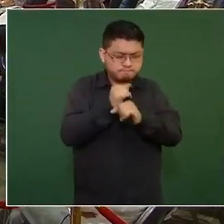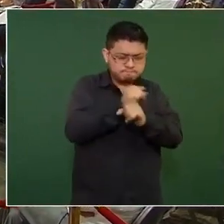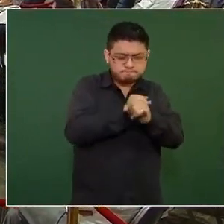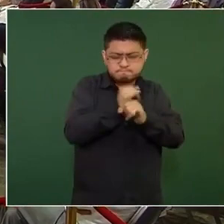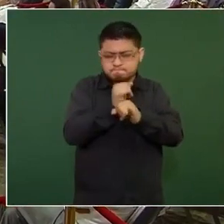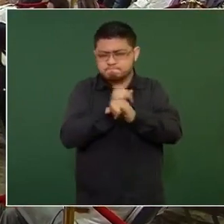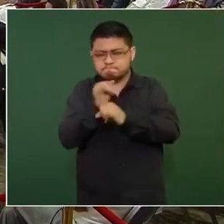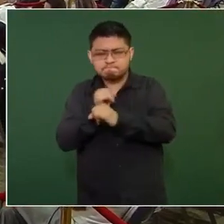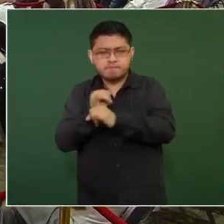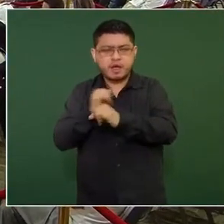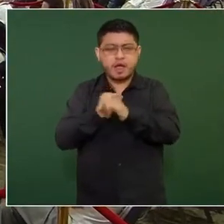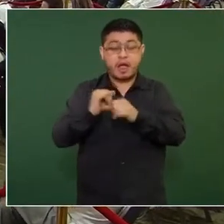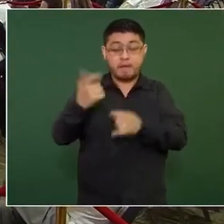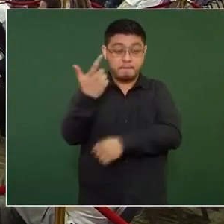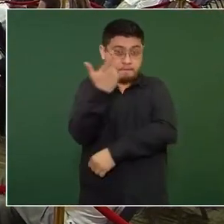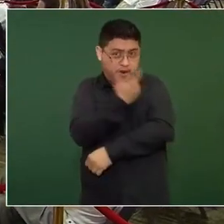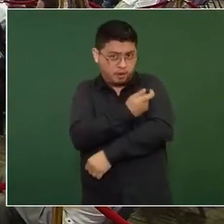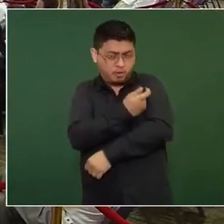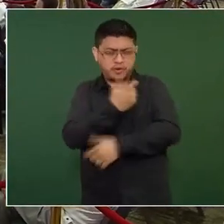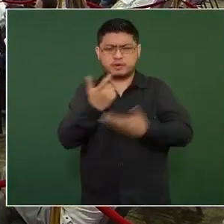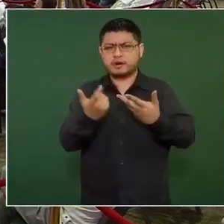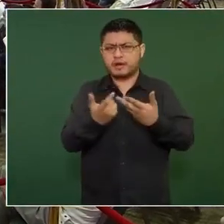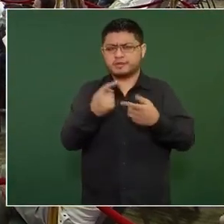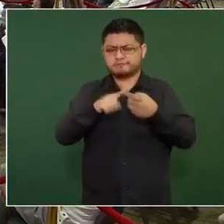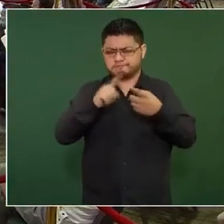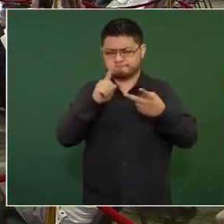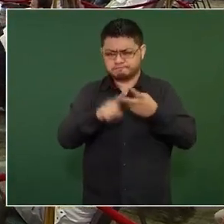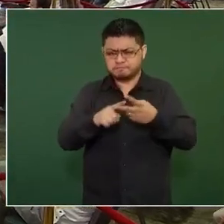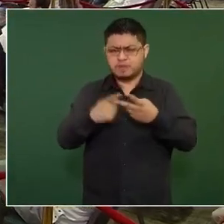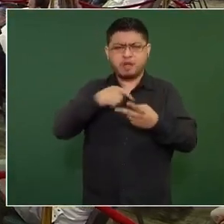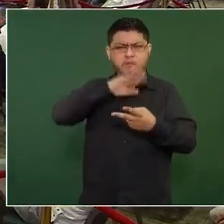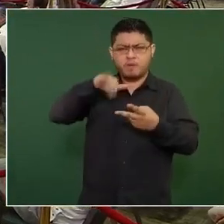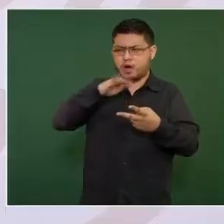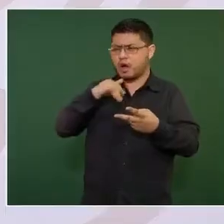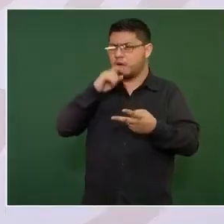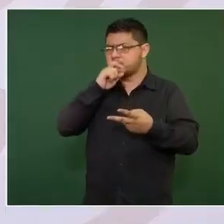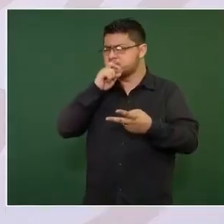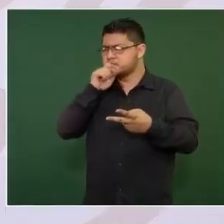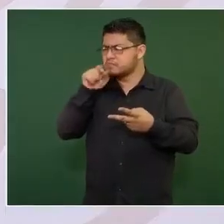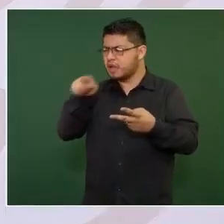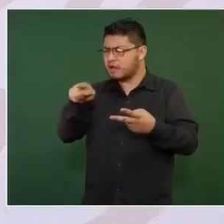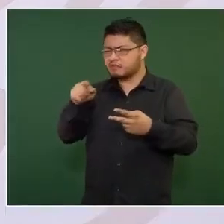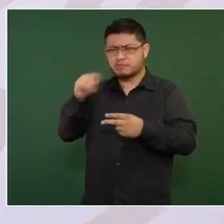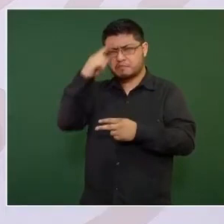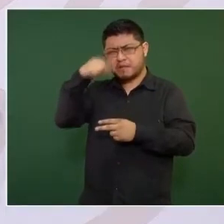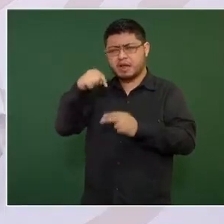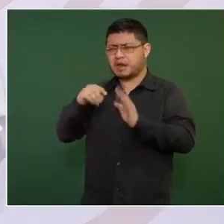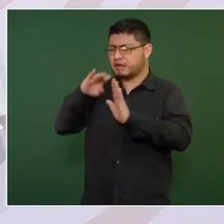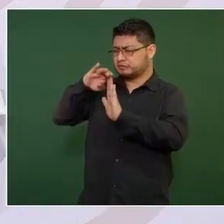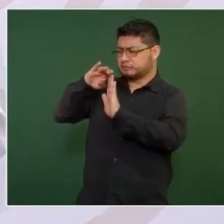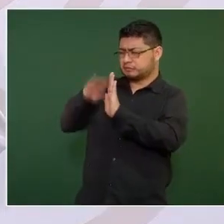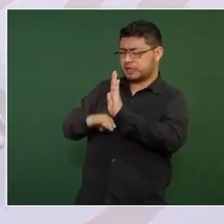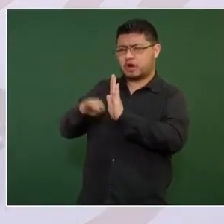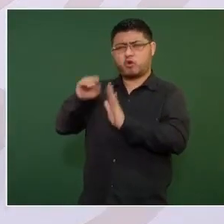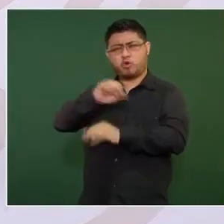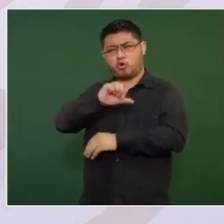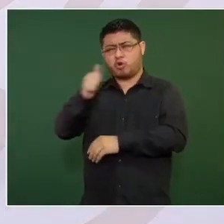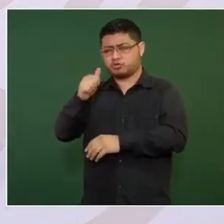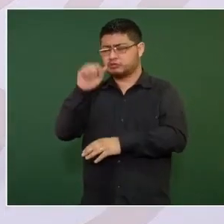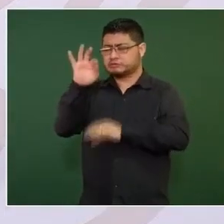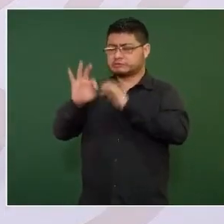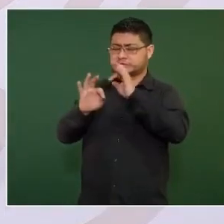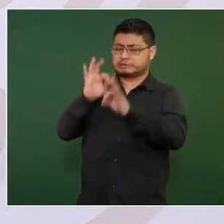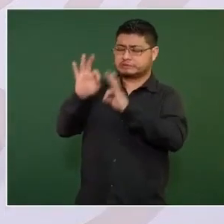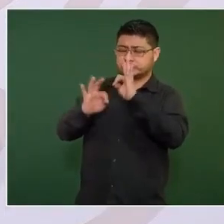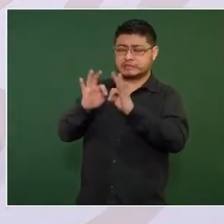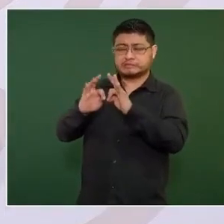y equipos médicos, busca opciones para sustituir el glifosato y otros